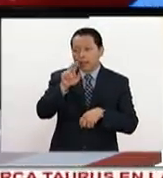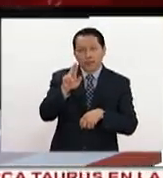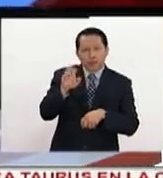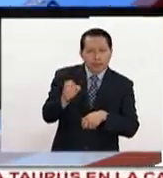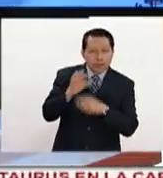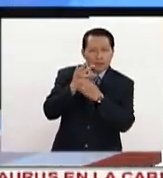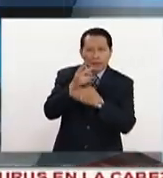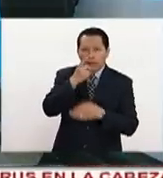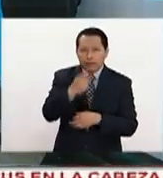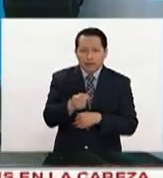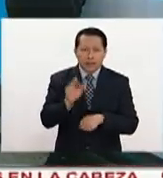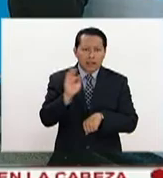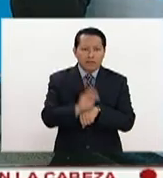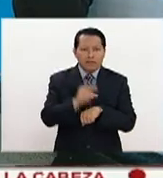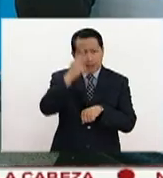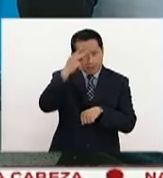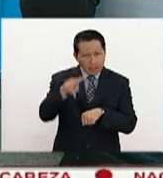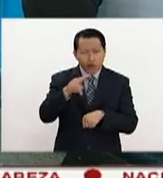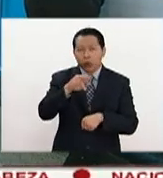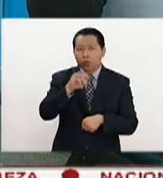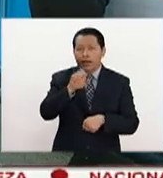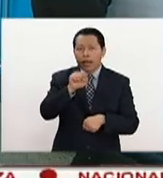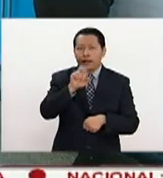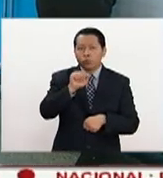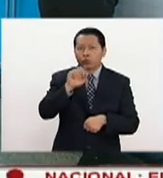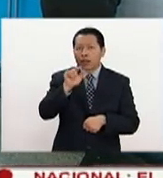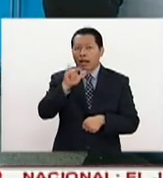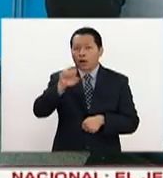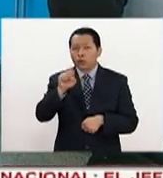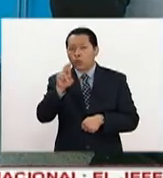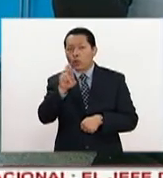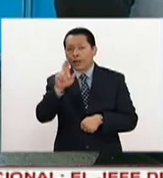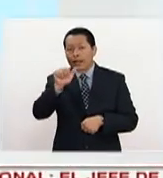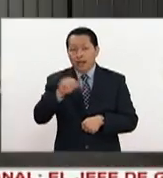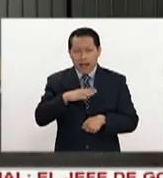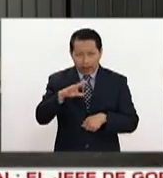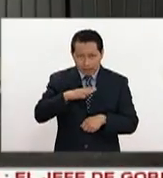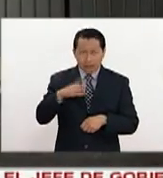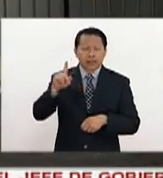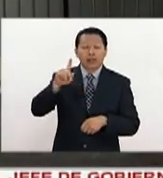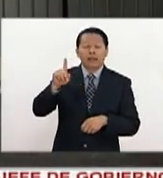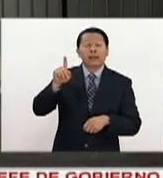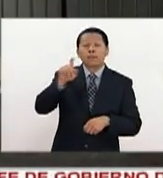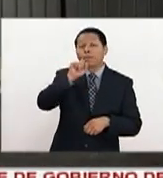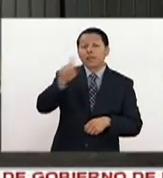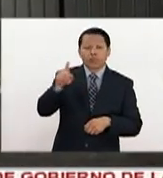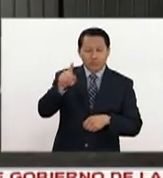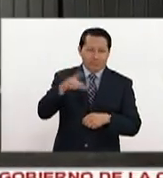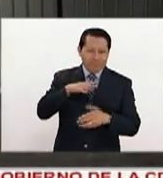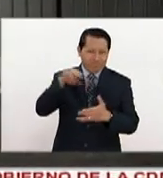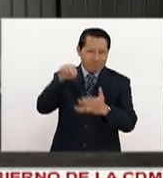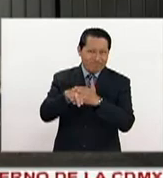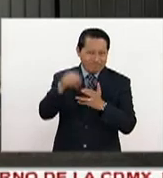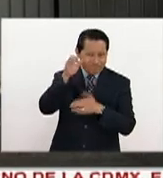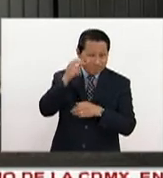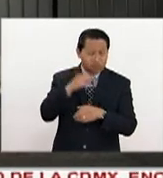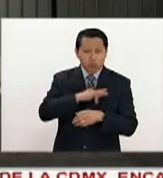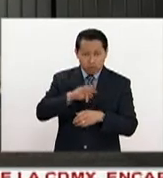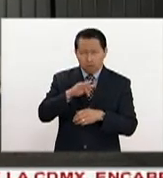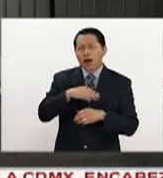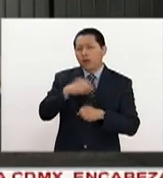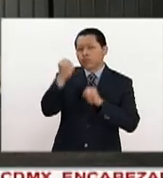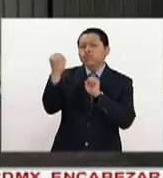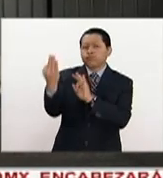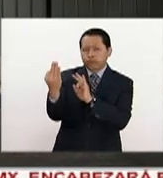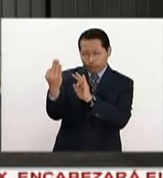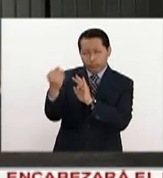Exteriores informó que la defensa del mexicano Jesús Carlos Urrea Ortega, condenado a la pena de muerte, apelará esta sentencia ante la Suprema Corte de Justicia